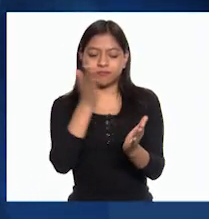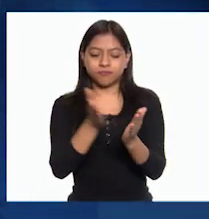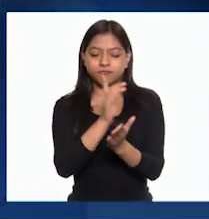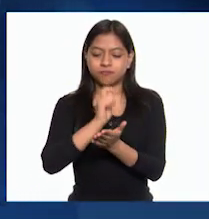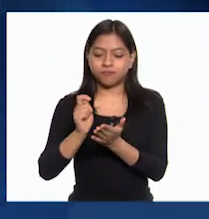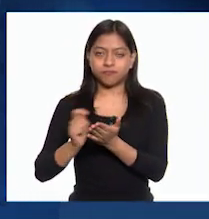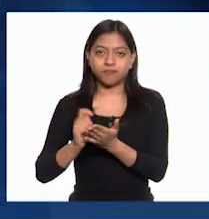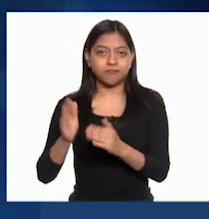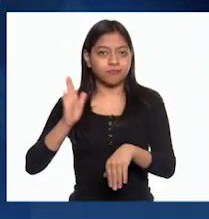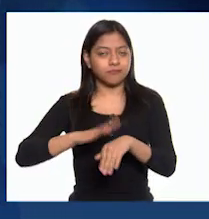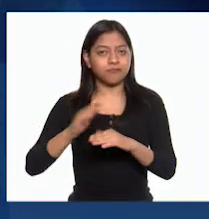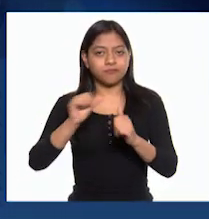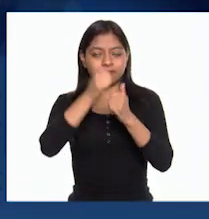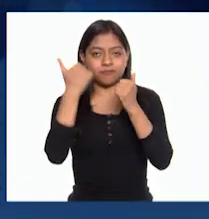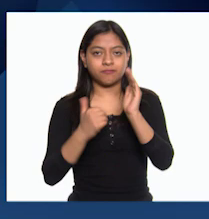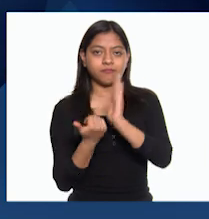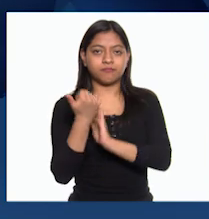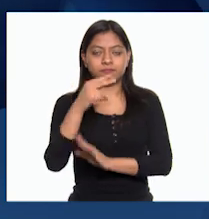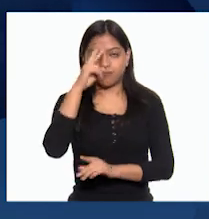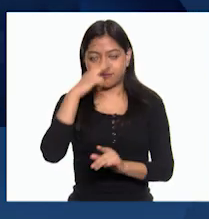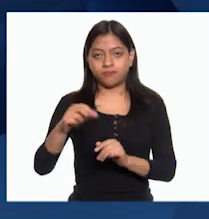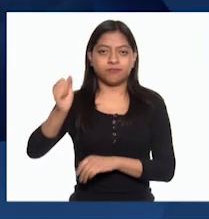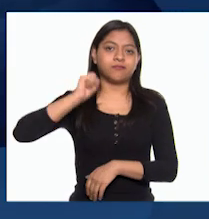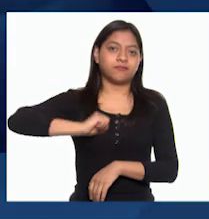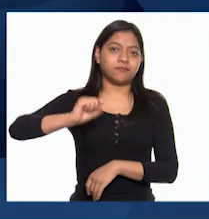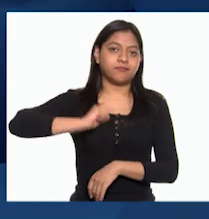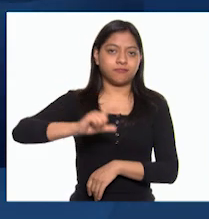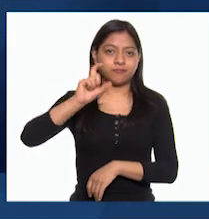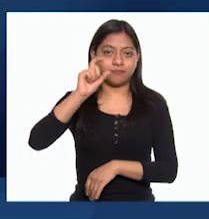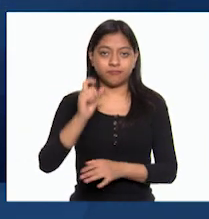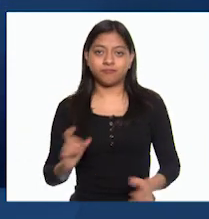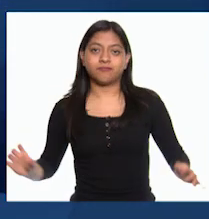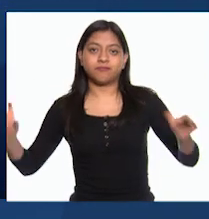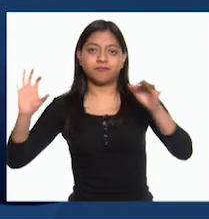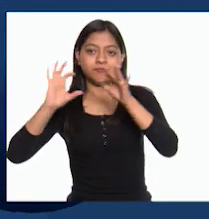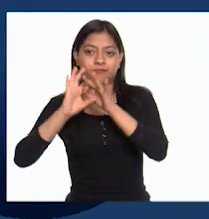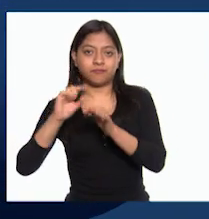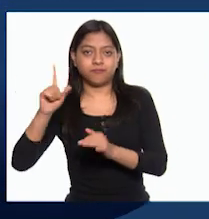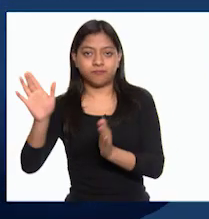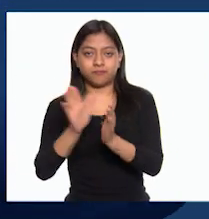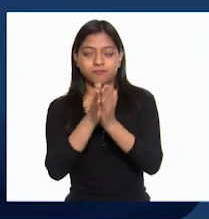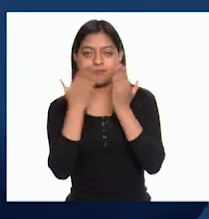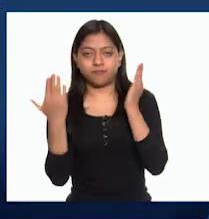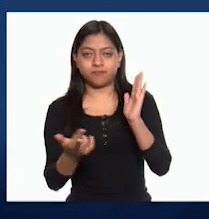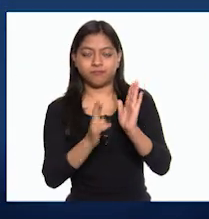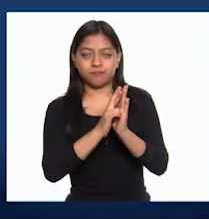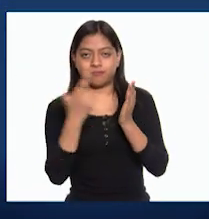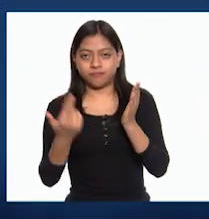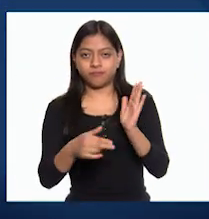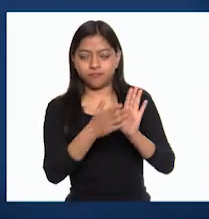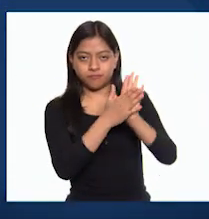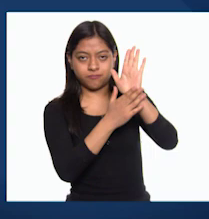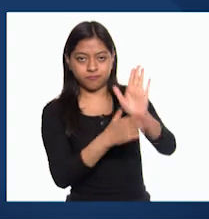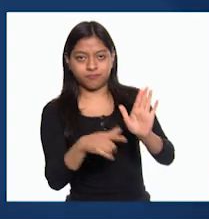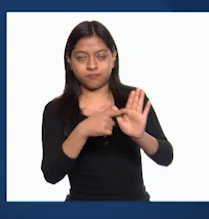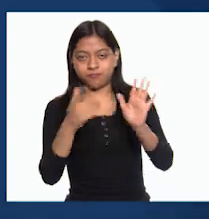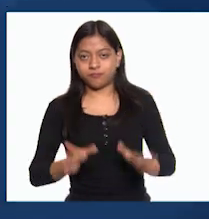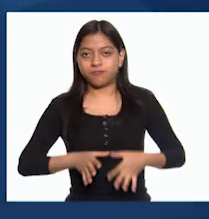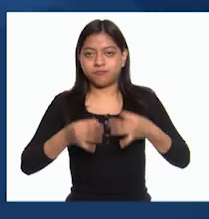arte mexicano en el siglo XX, y se aglutinó alrededor de la revista Contemporáneos, fundada